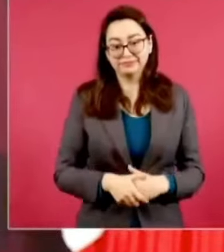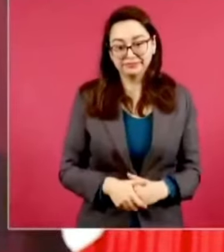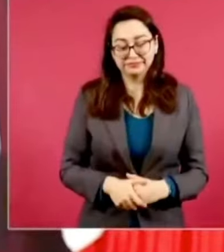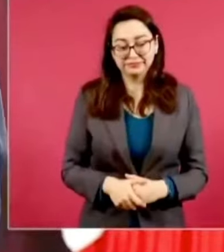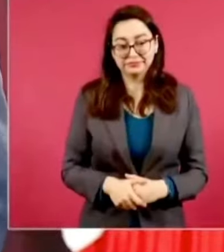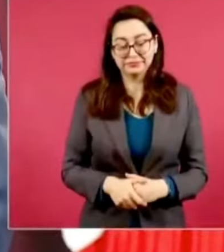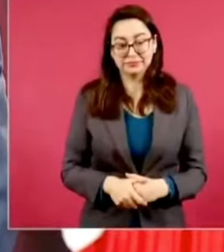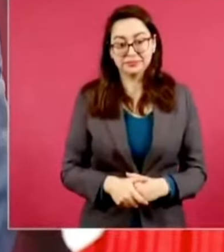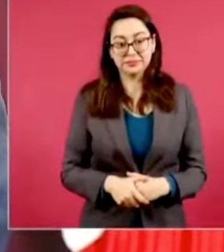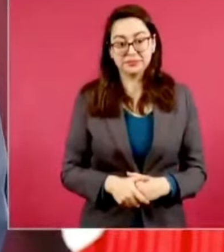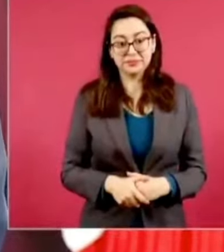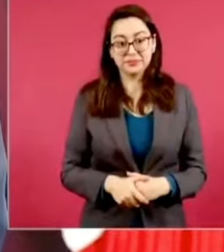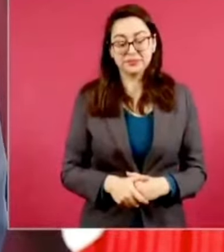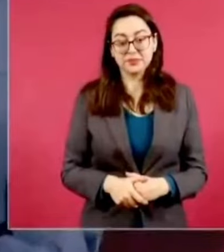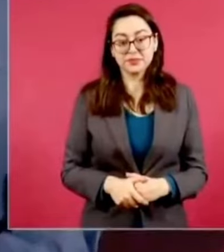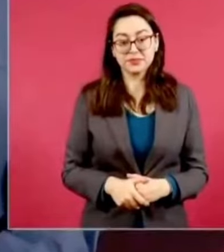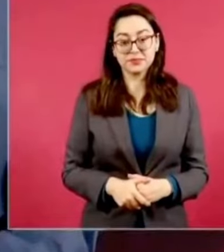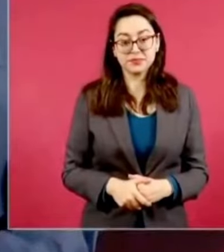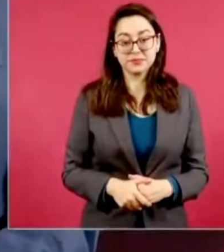que se iba a garantizar el derecho